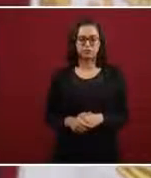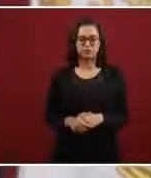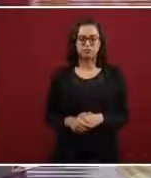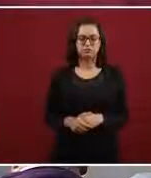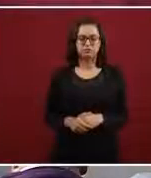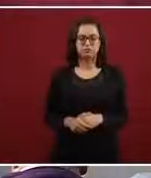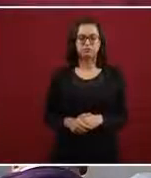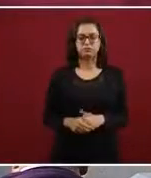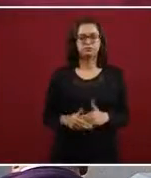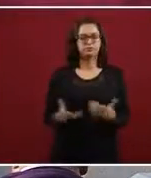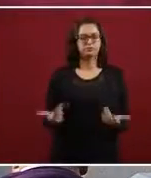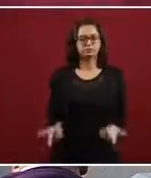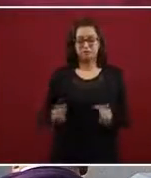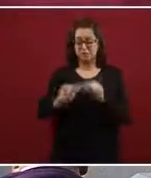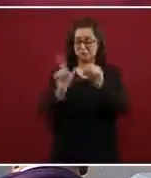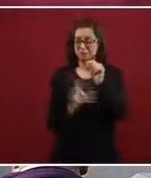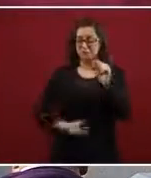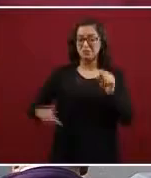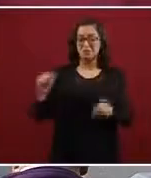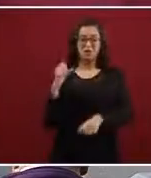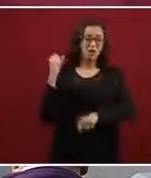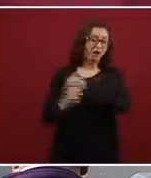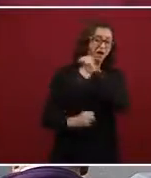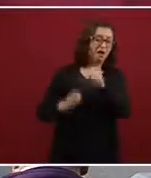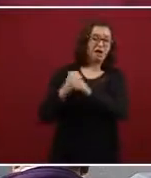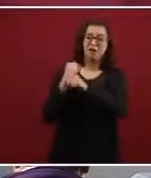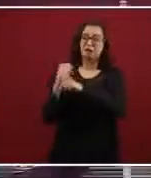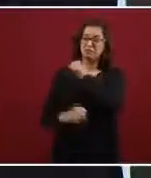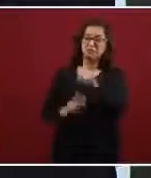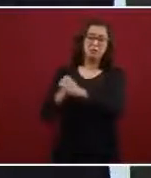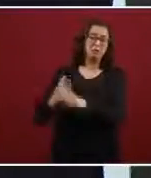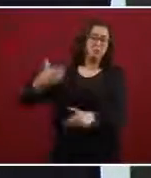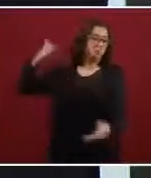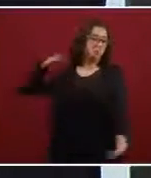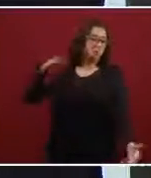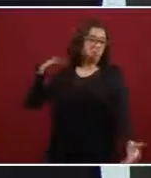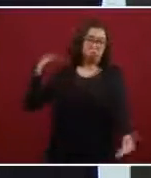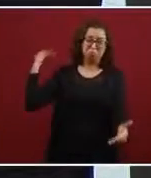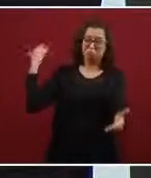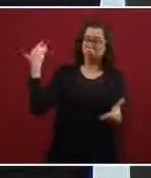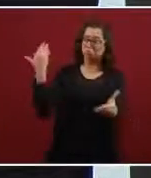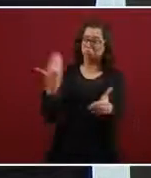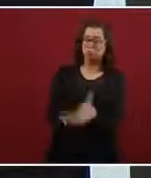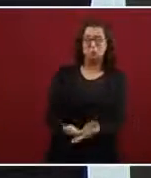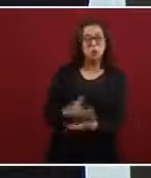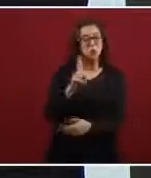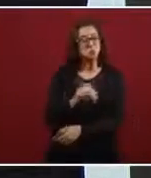Prácticamente no ha habido democracia en nuestro país en la historia de México.